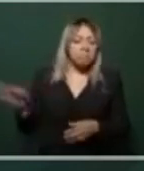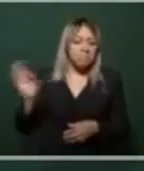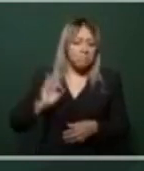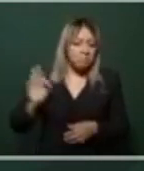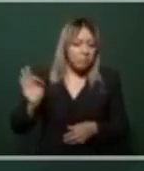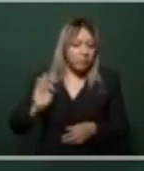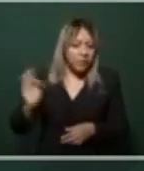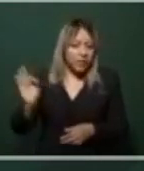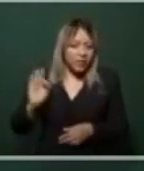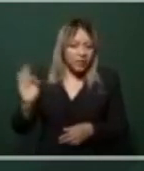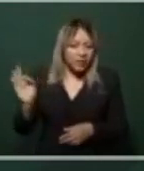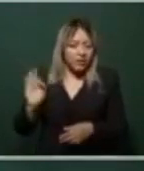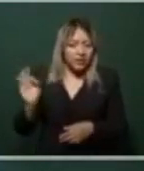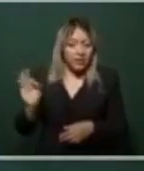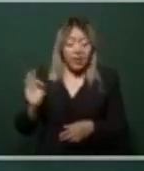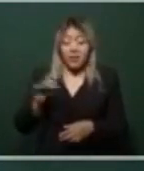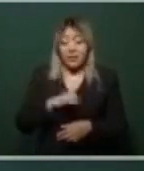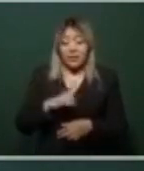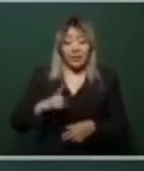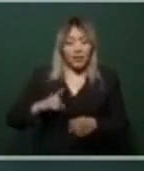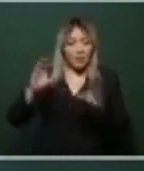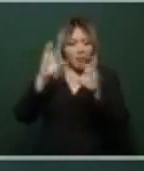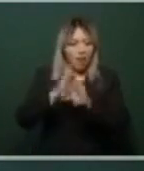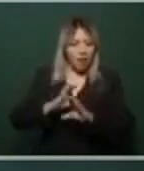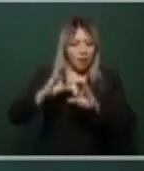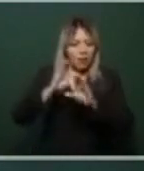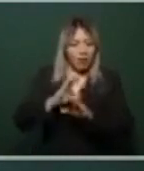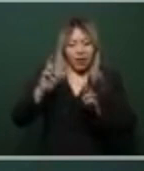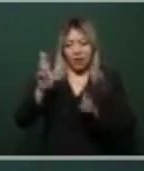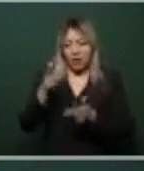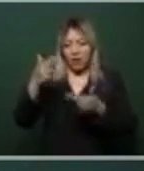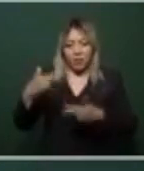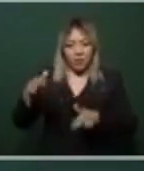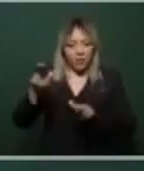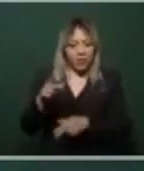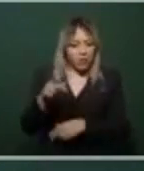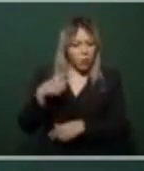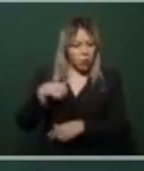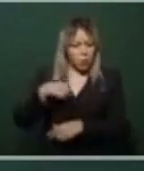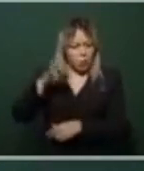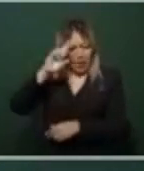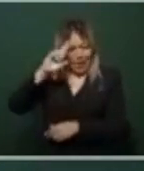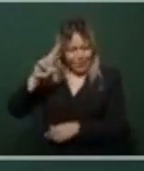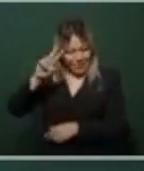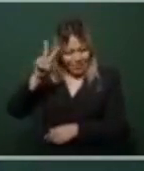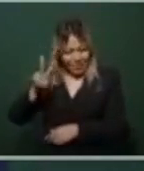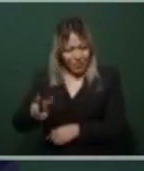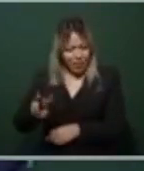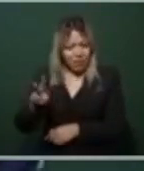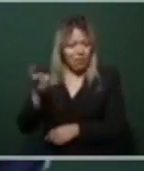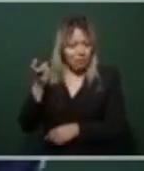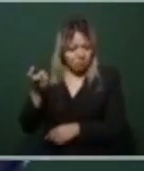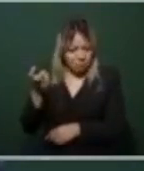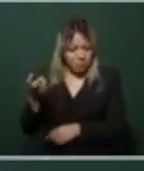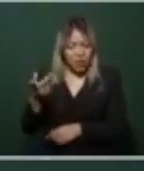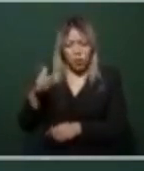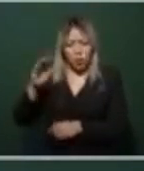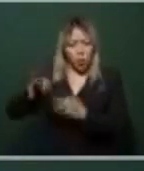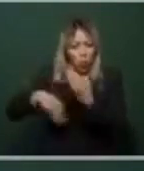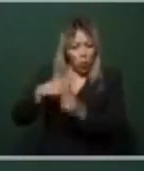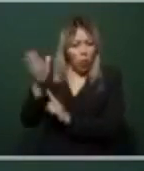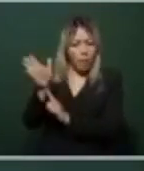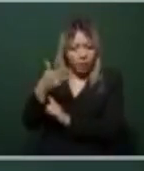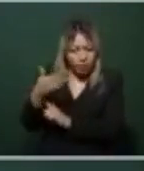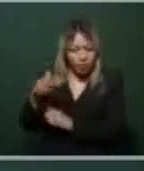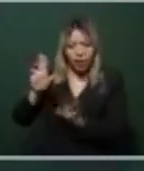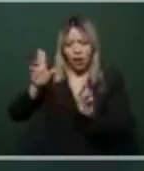se debe de cantar el himno, lo canto. Yo soy muy respetuoso de la bandera, del